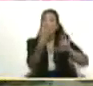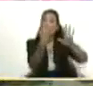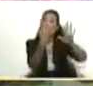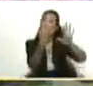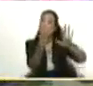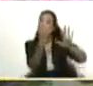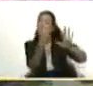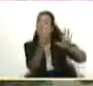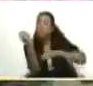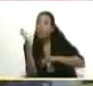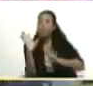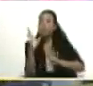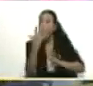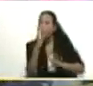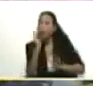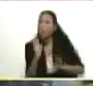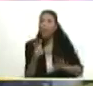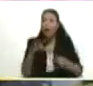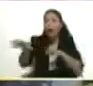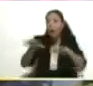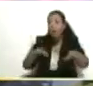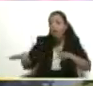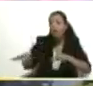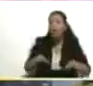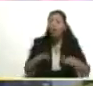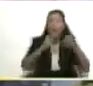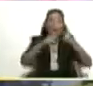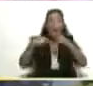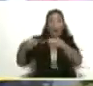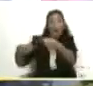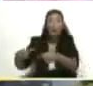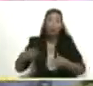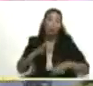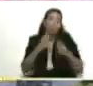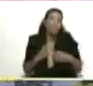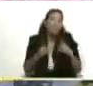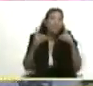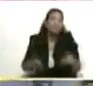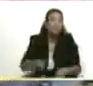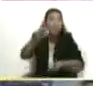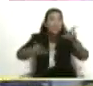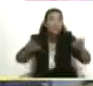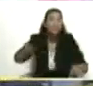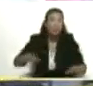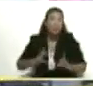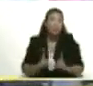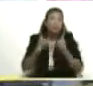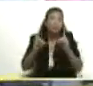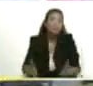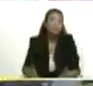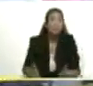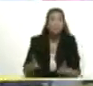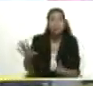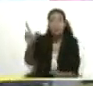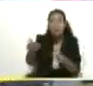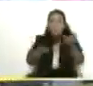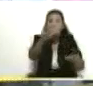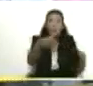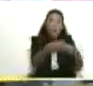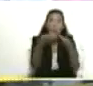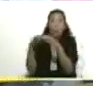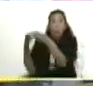surgieron cada quien por su lado, por generación espontánea, fíjense ustedes lo que es la vida, por generación espontánea,